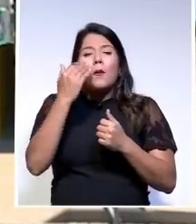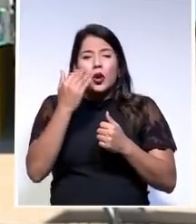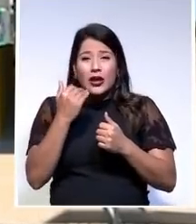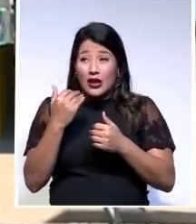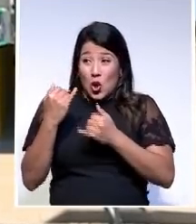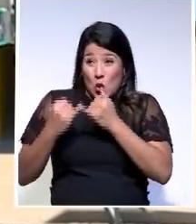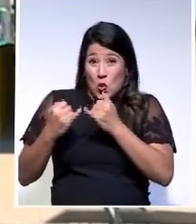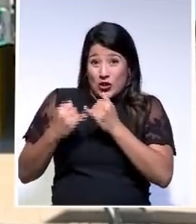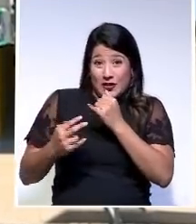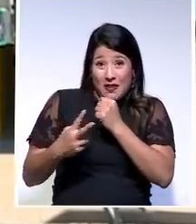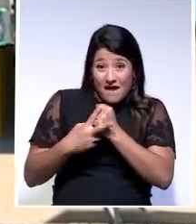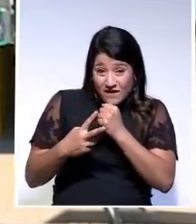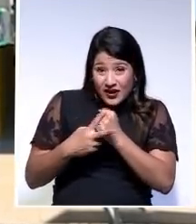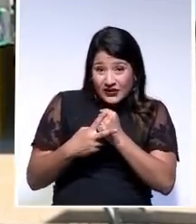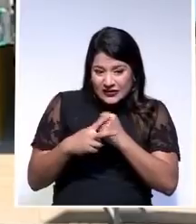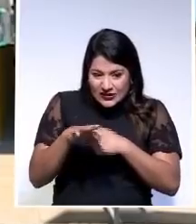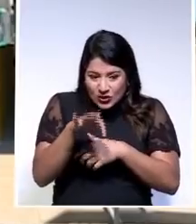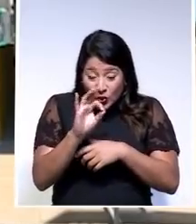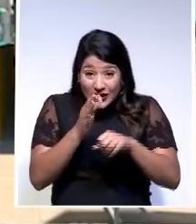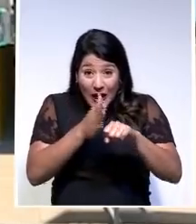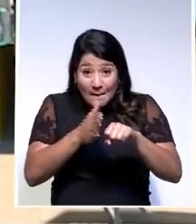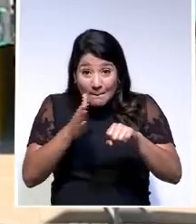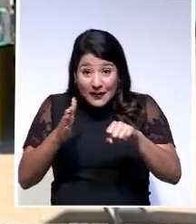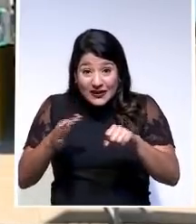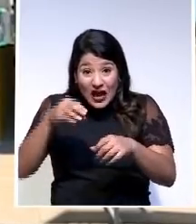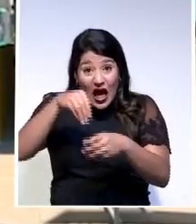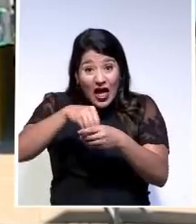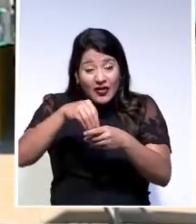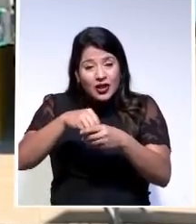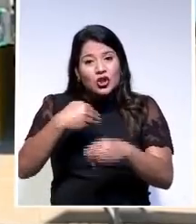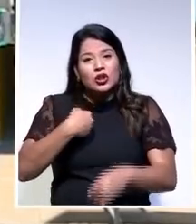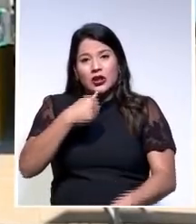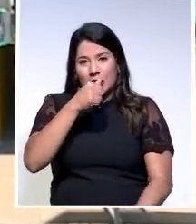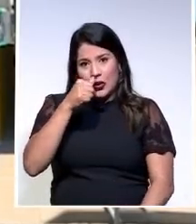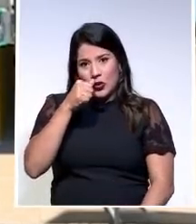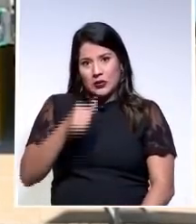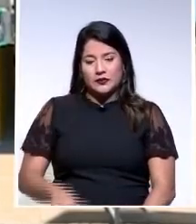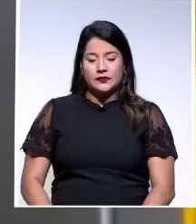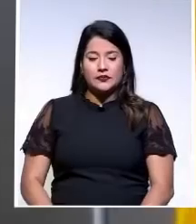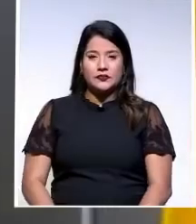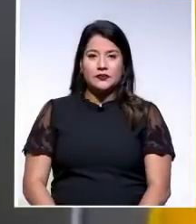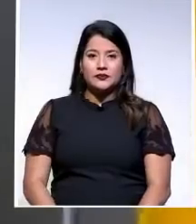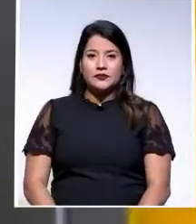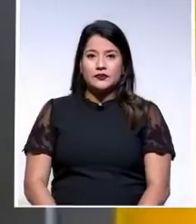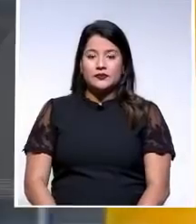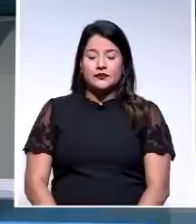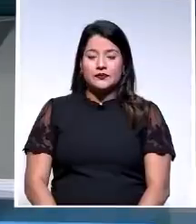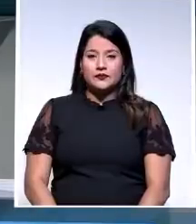casos donde se han contaminado exportaciones con cargamentos de drogas.